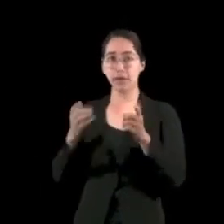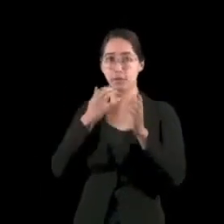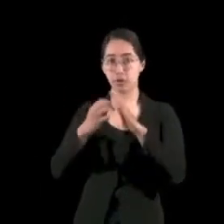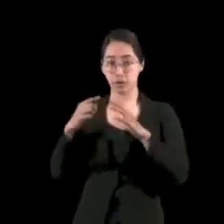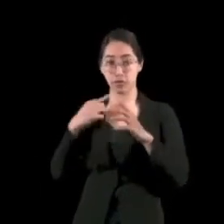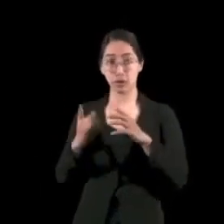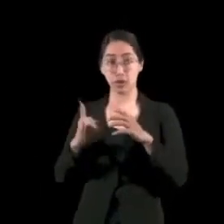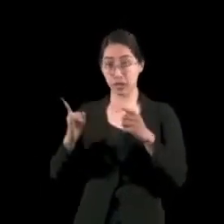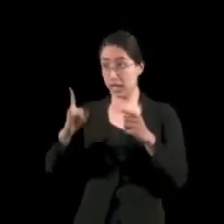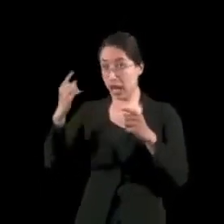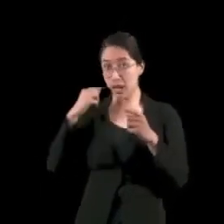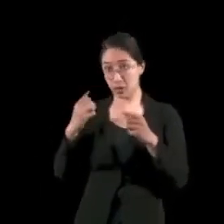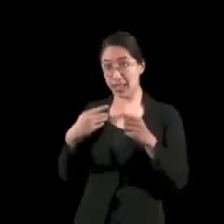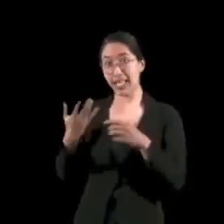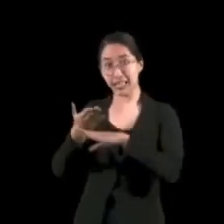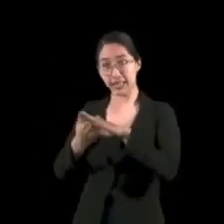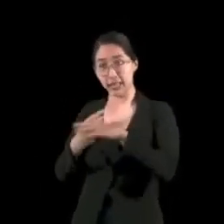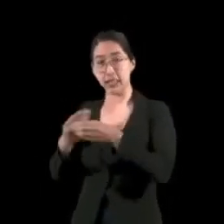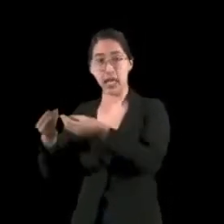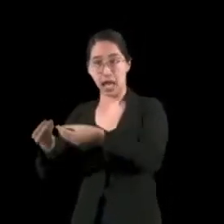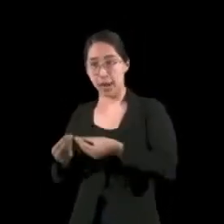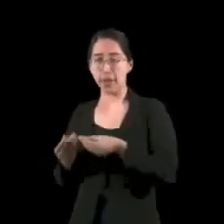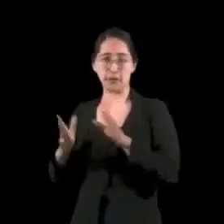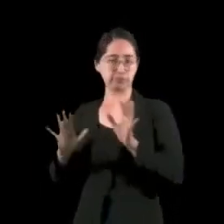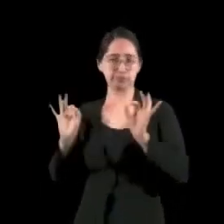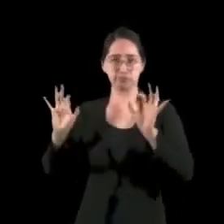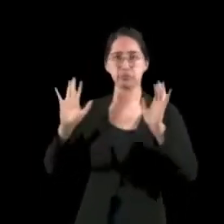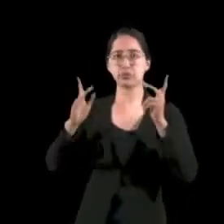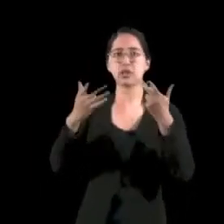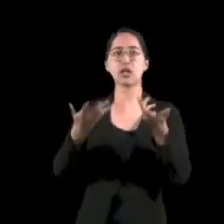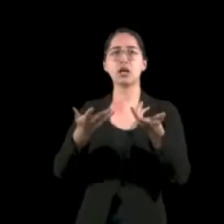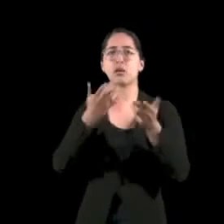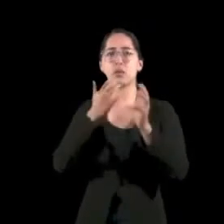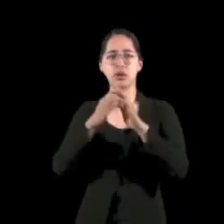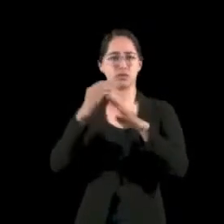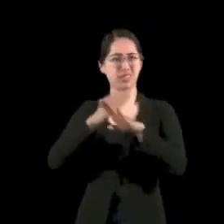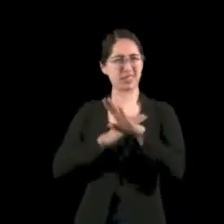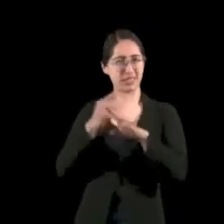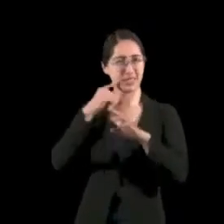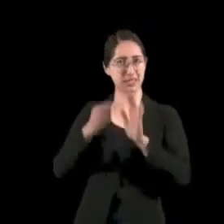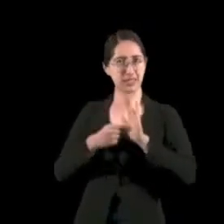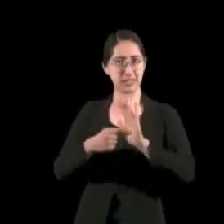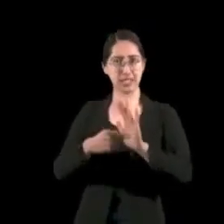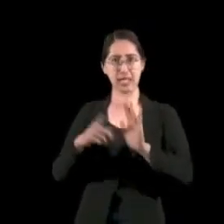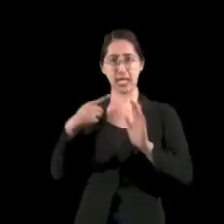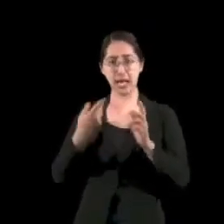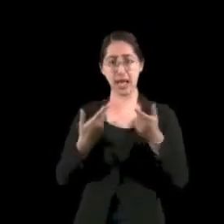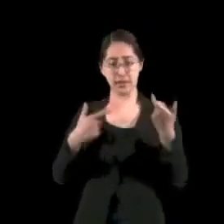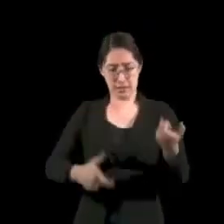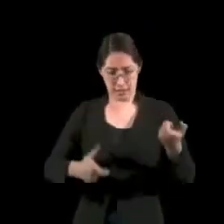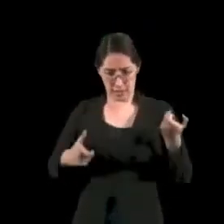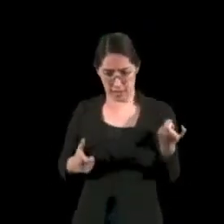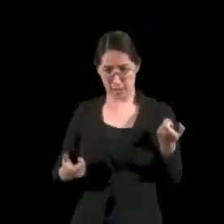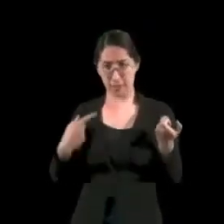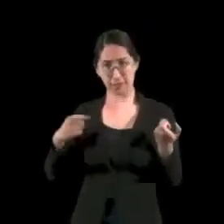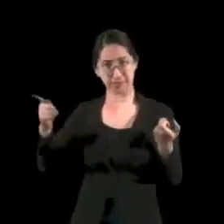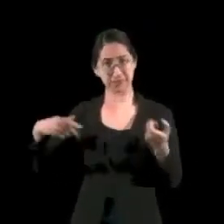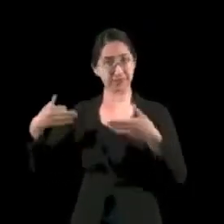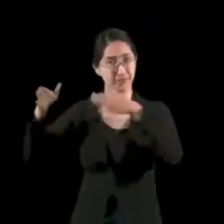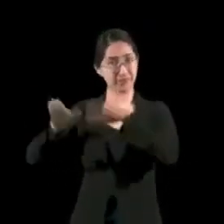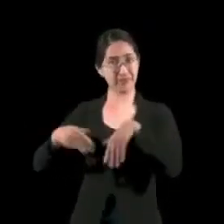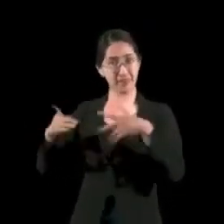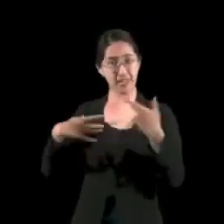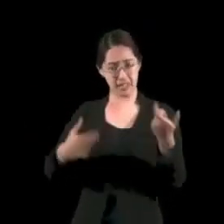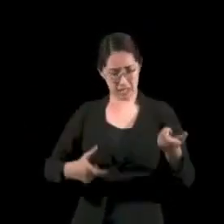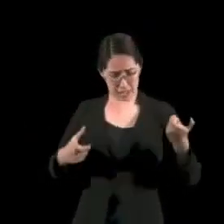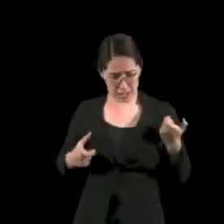armas, en absoluto. Incluso ahí el negocio, en esa relación que tenía Argemiro, las únicas armas que le ha dado un mafioso, que si no mal no recuerdo,